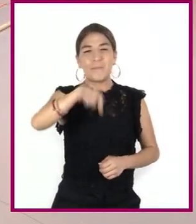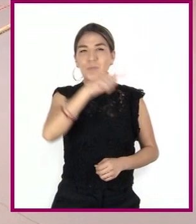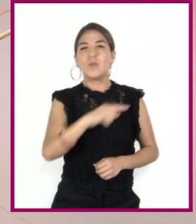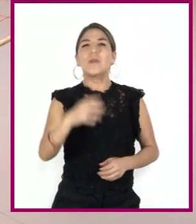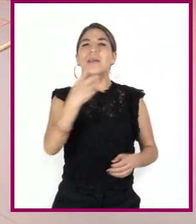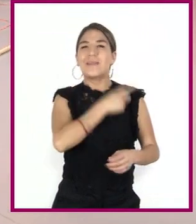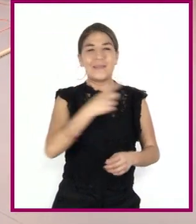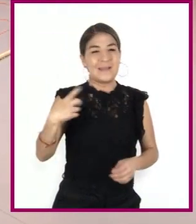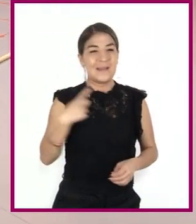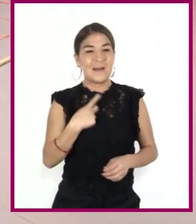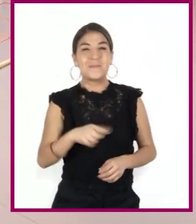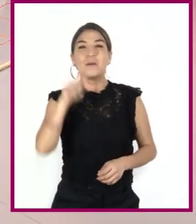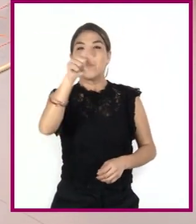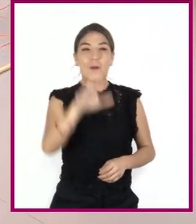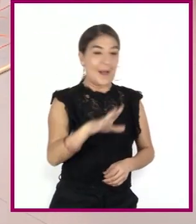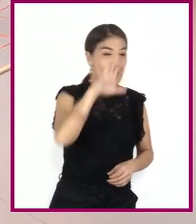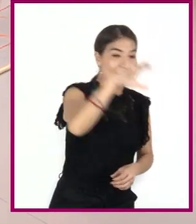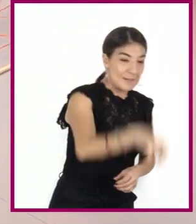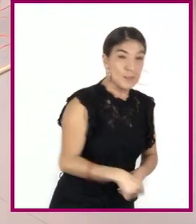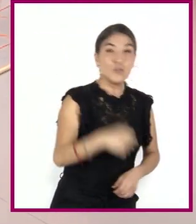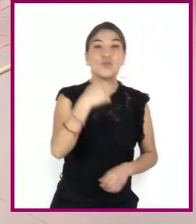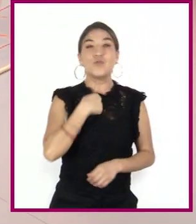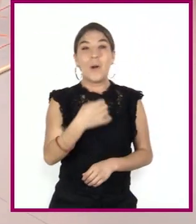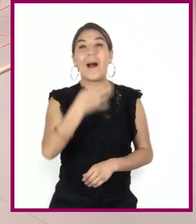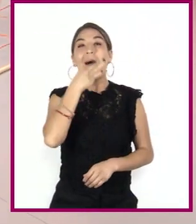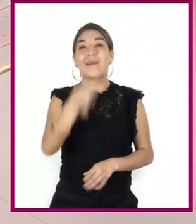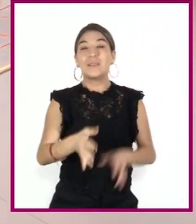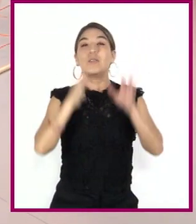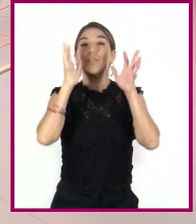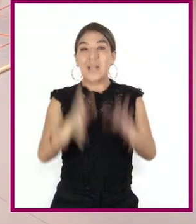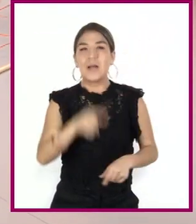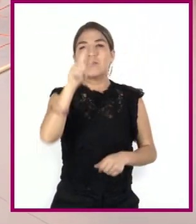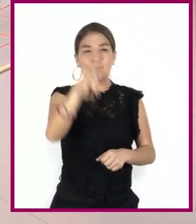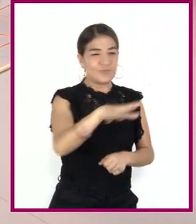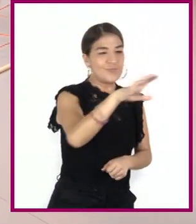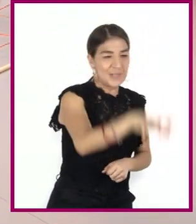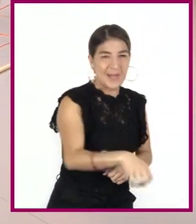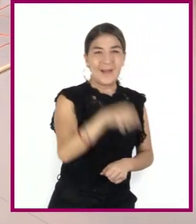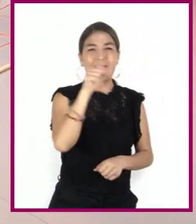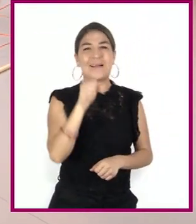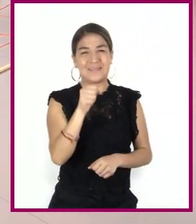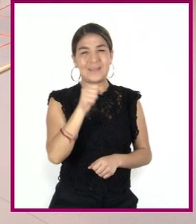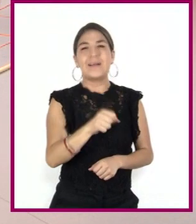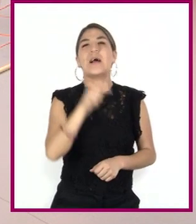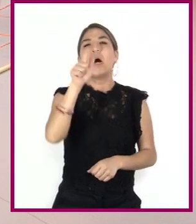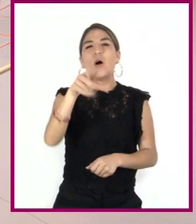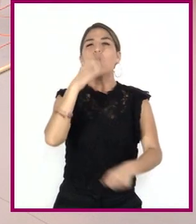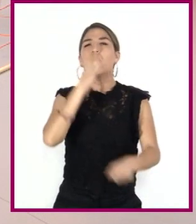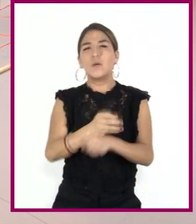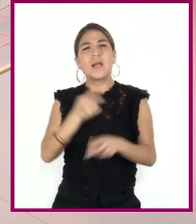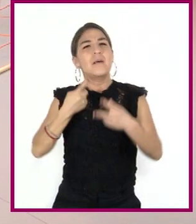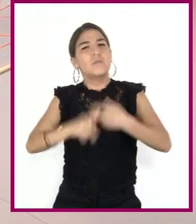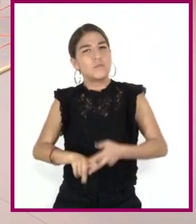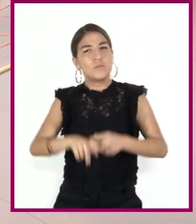que atrapar, pero yo les digo en qué momento. Perfecto. Entonces, para comenzar nuestro circuito y